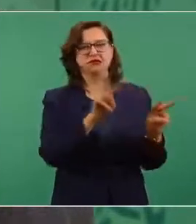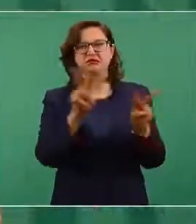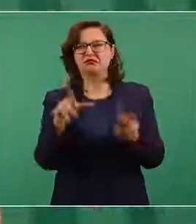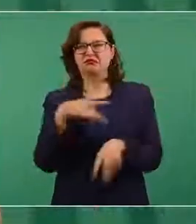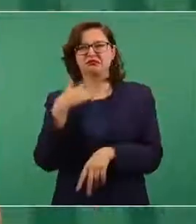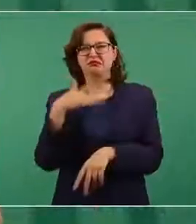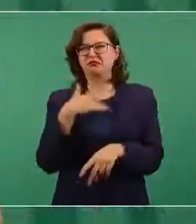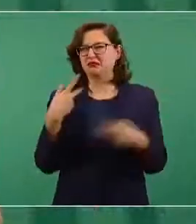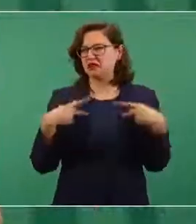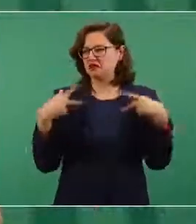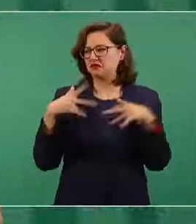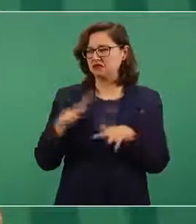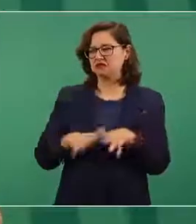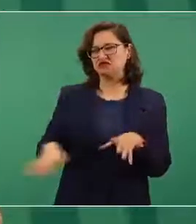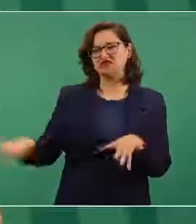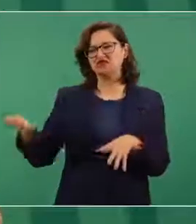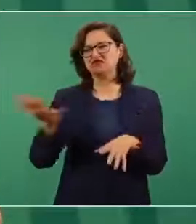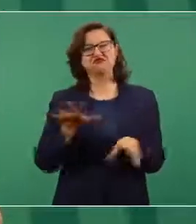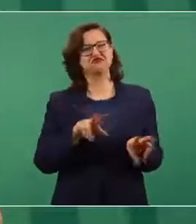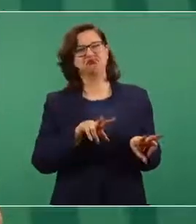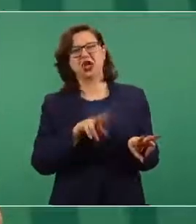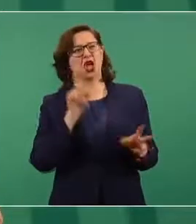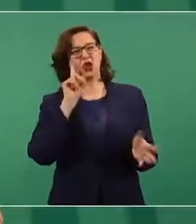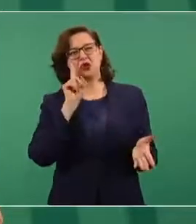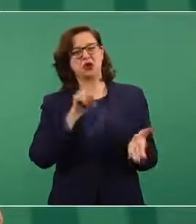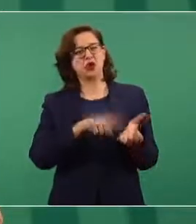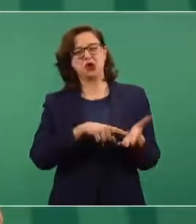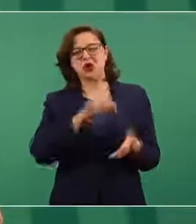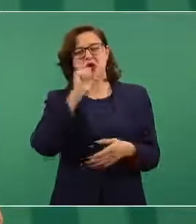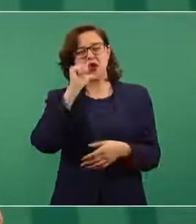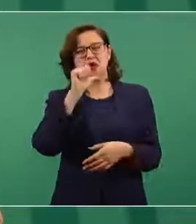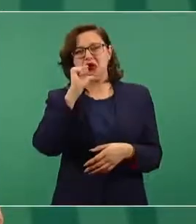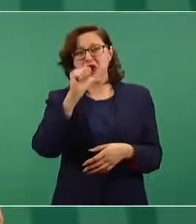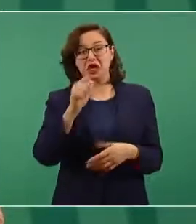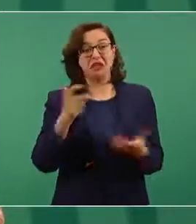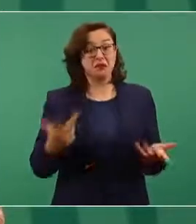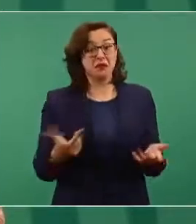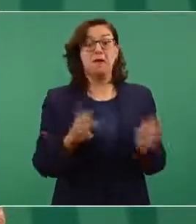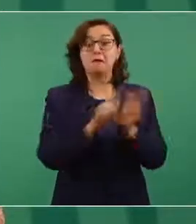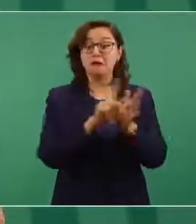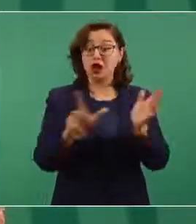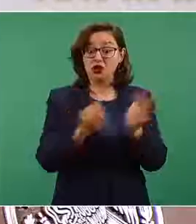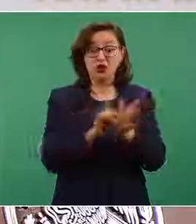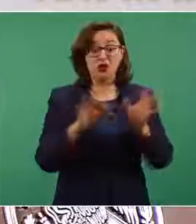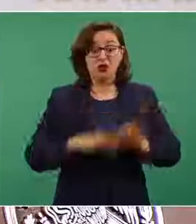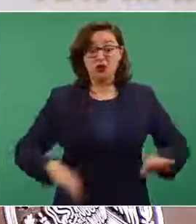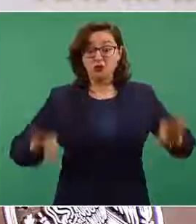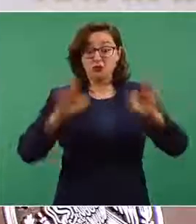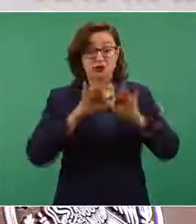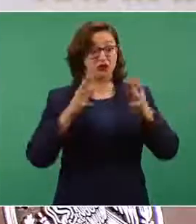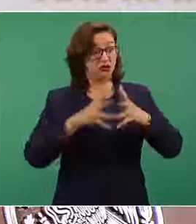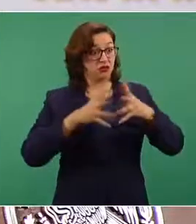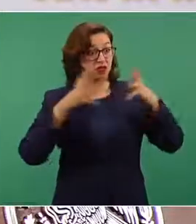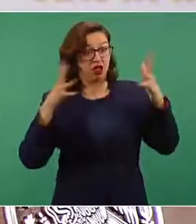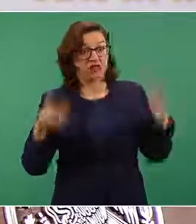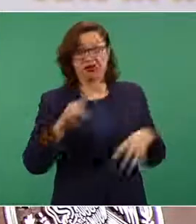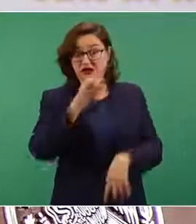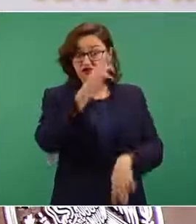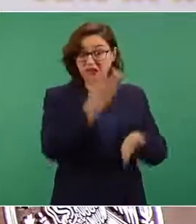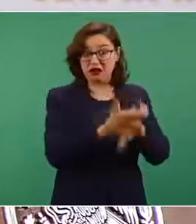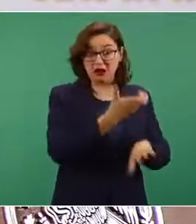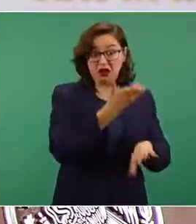Estoy hablando de el New York Times y del Washington Post y el Wall Street Journal